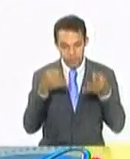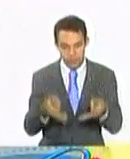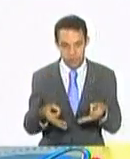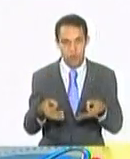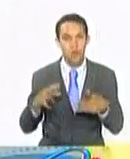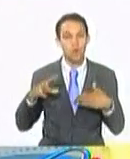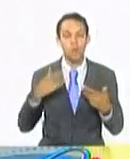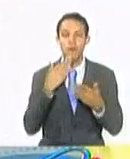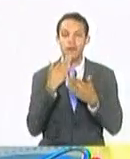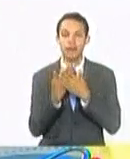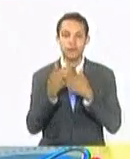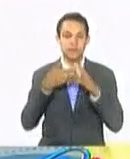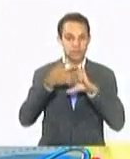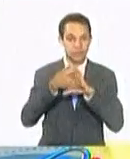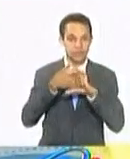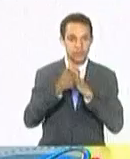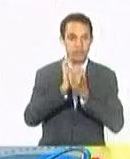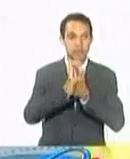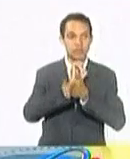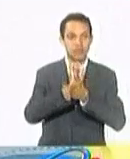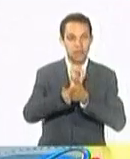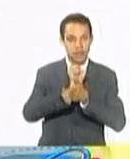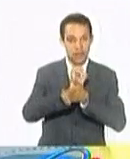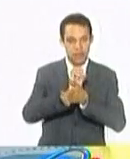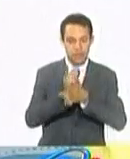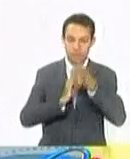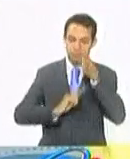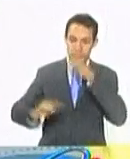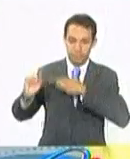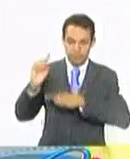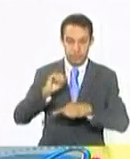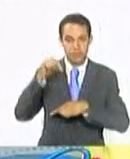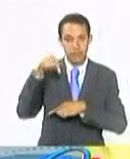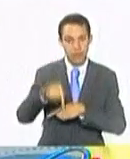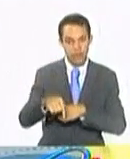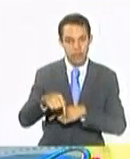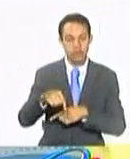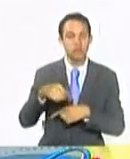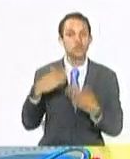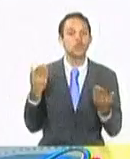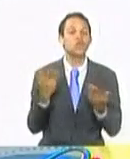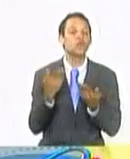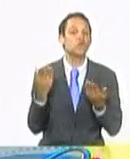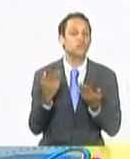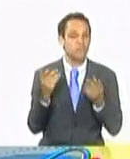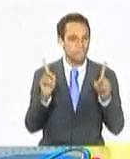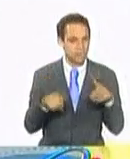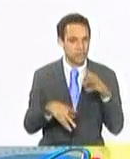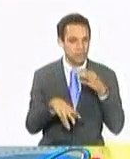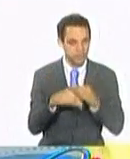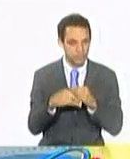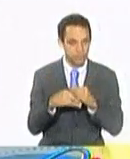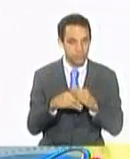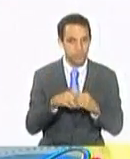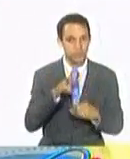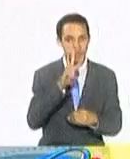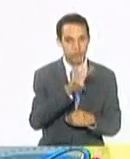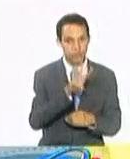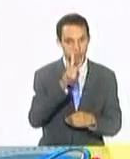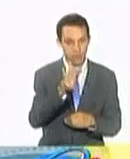satelital de telecafé a muchos rincones del país pero también nos pueden ver por conexión por en la página